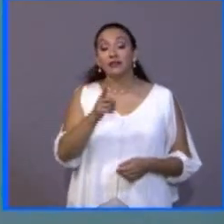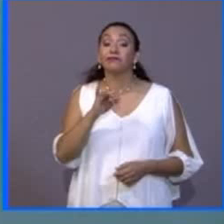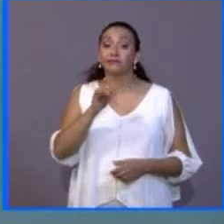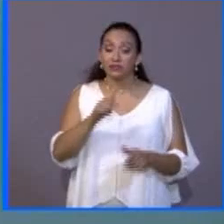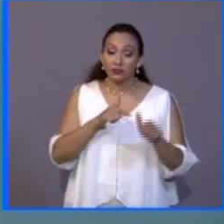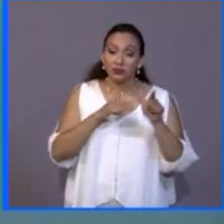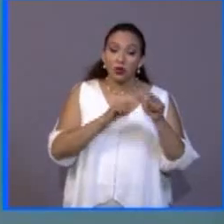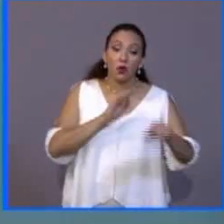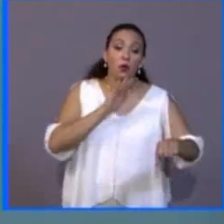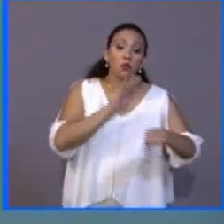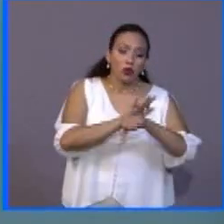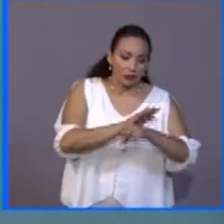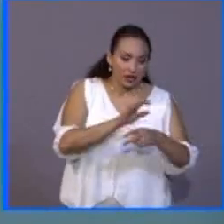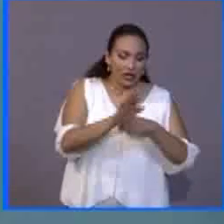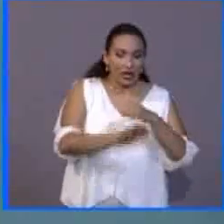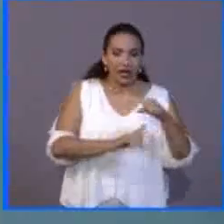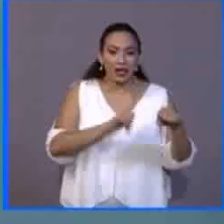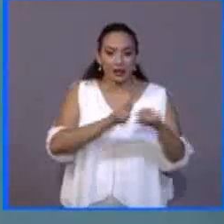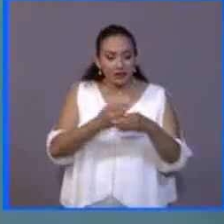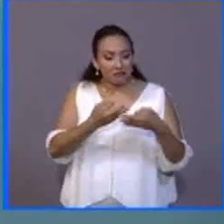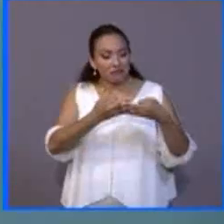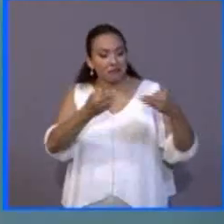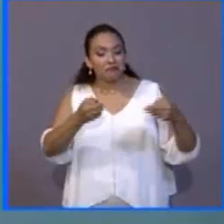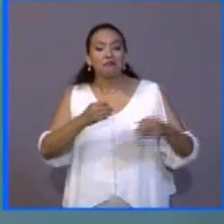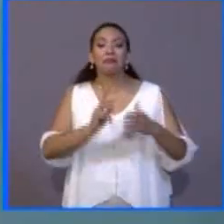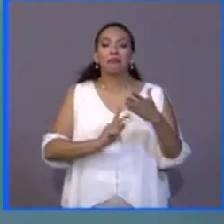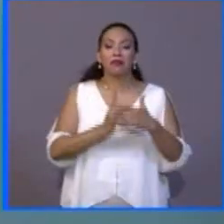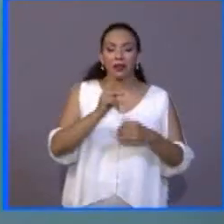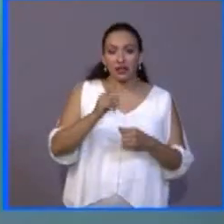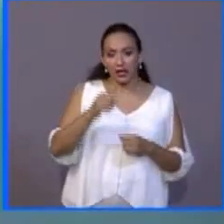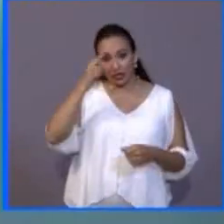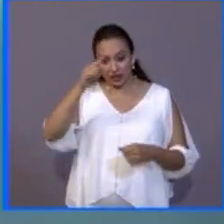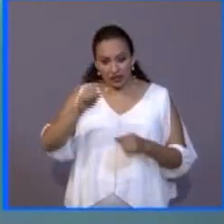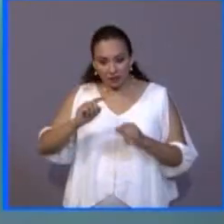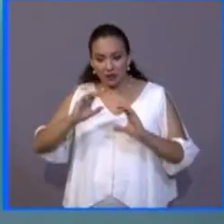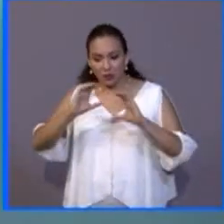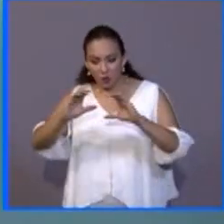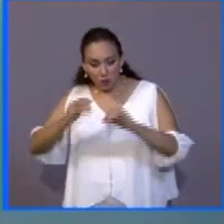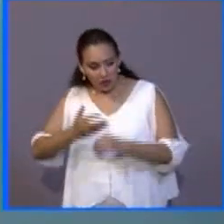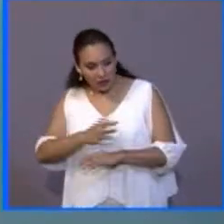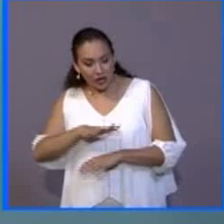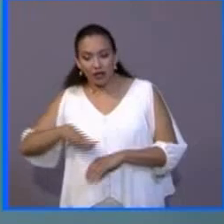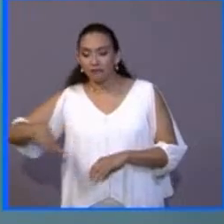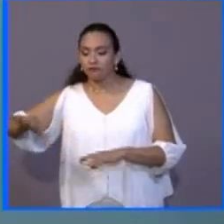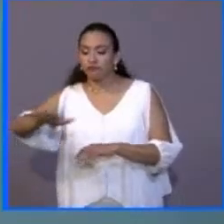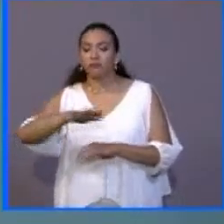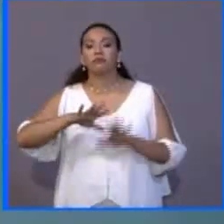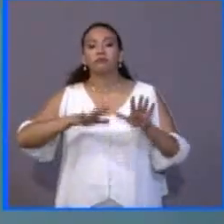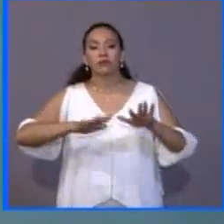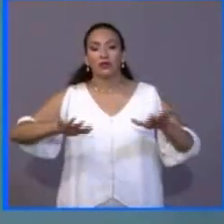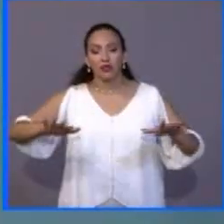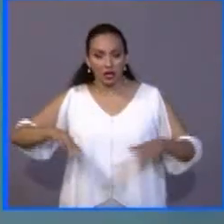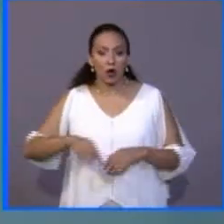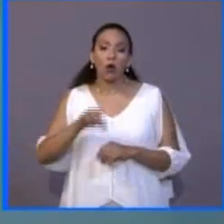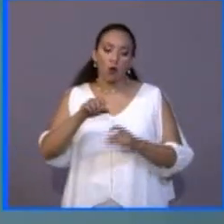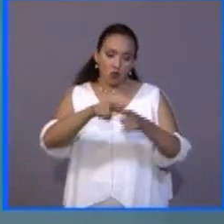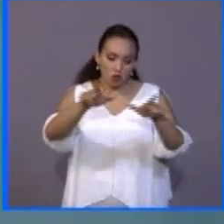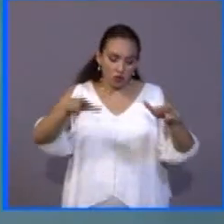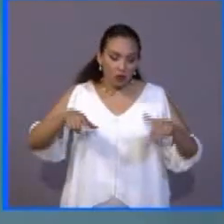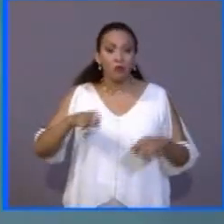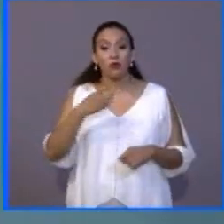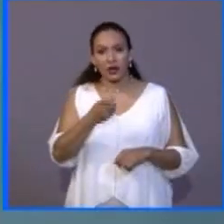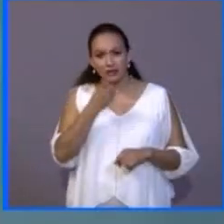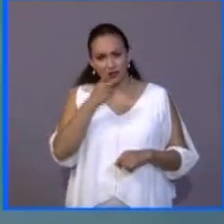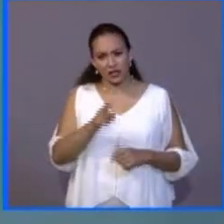preservación, conservación, aprovechamiento sustentable y restauración de los humedales costeros en zonas de manglar, con lo que negó